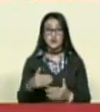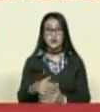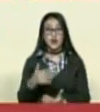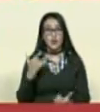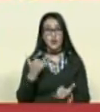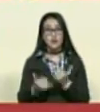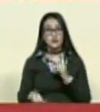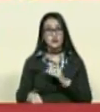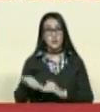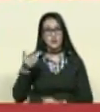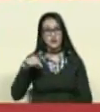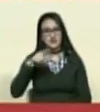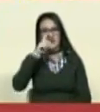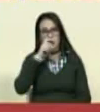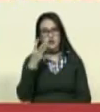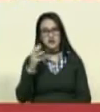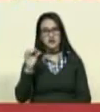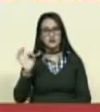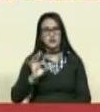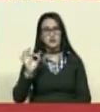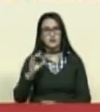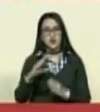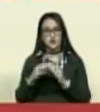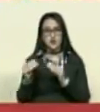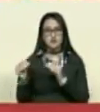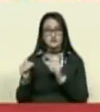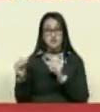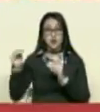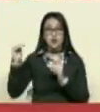último aumento de este año, 30% a todas las tablas.